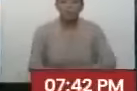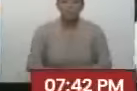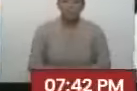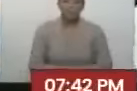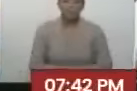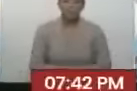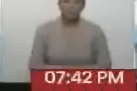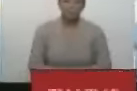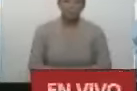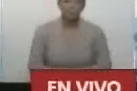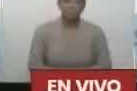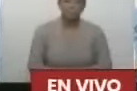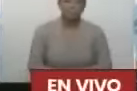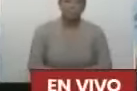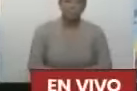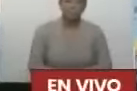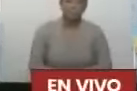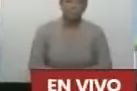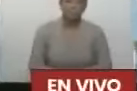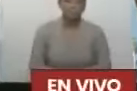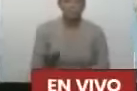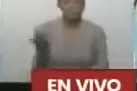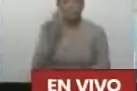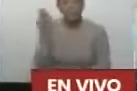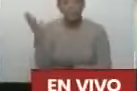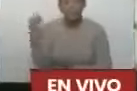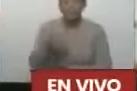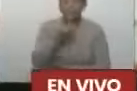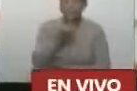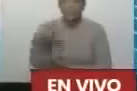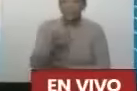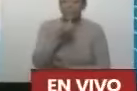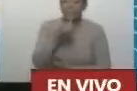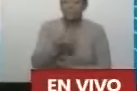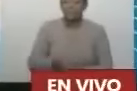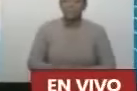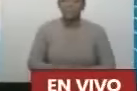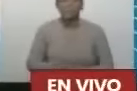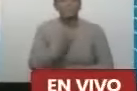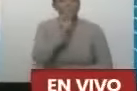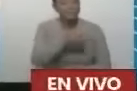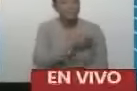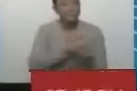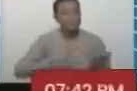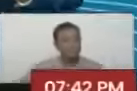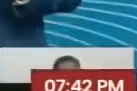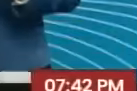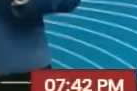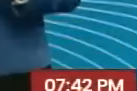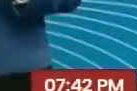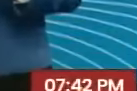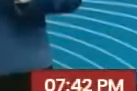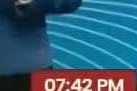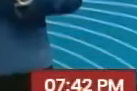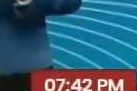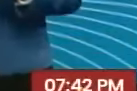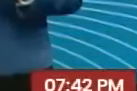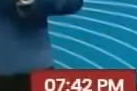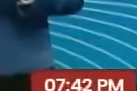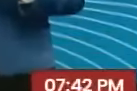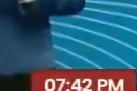verdad Bueno María Antonieta seguimos seguimos presidente vamos a revisar ahora el portal